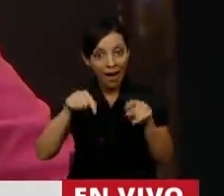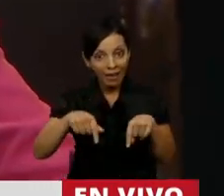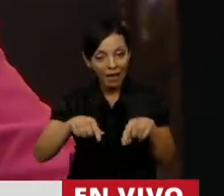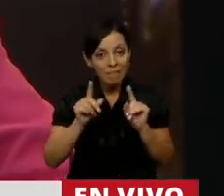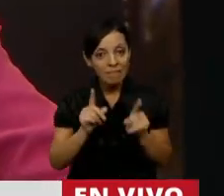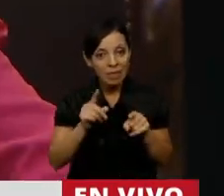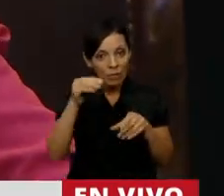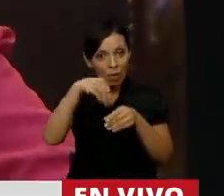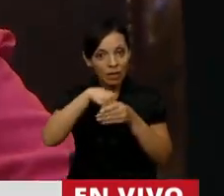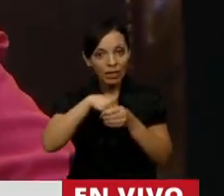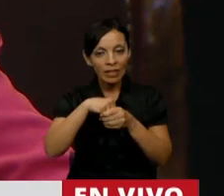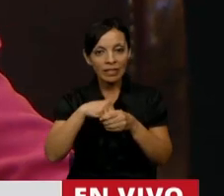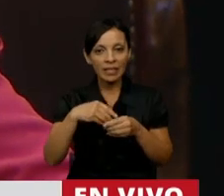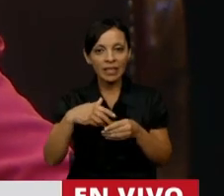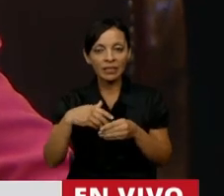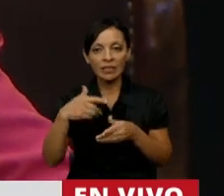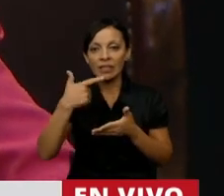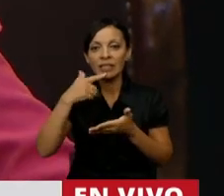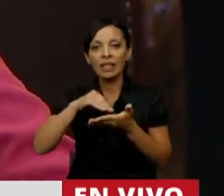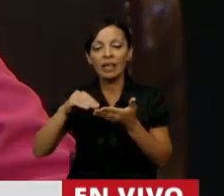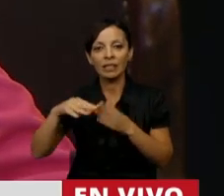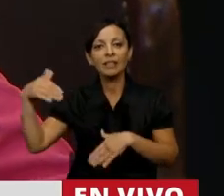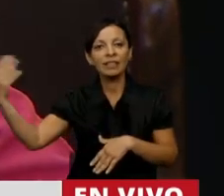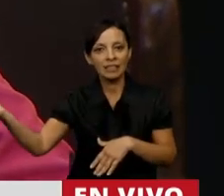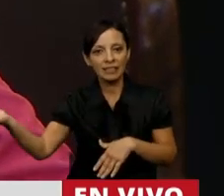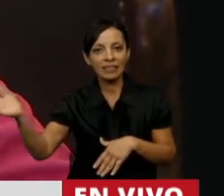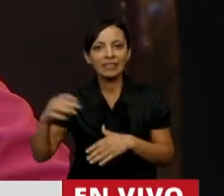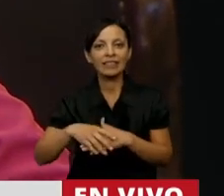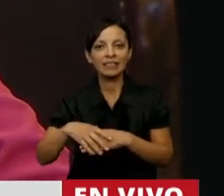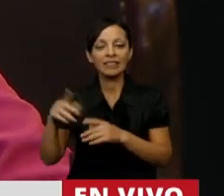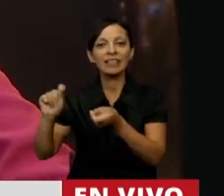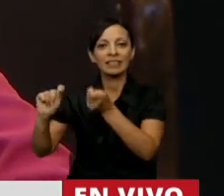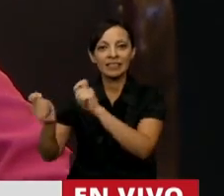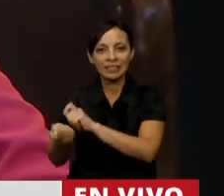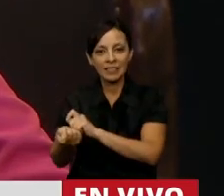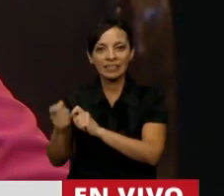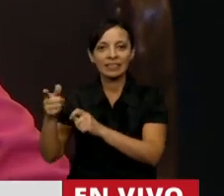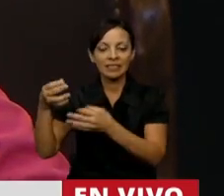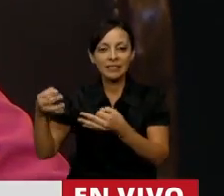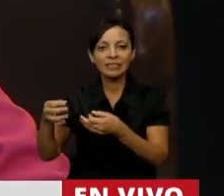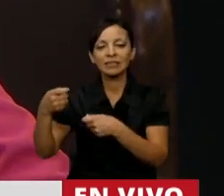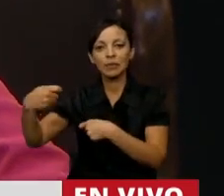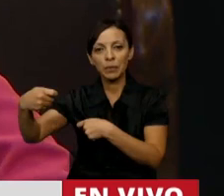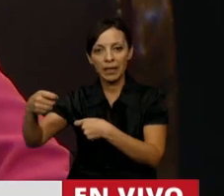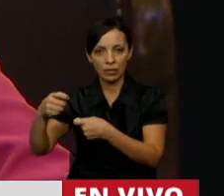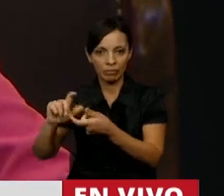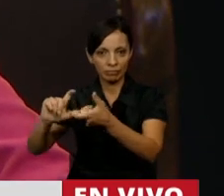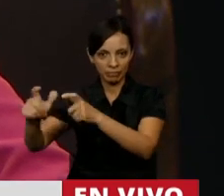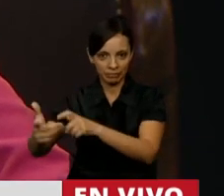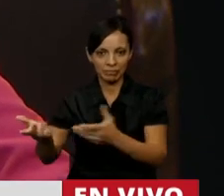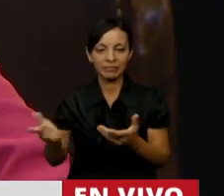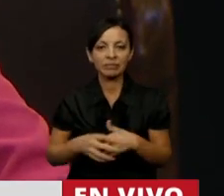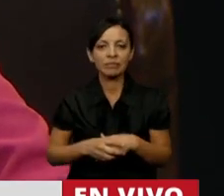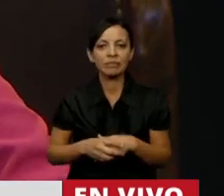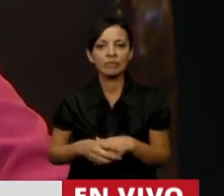ahora, en el Senado, una puerta más allá, se está tratando la modificación de la movilidad jubilatoria en